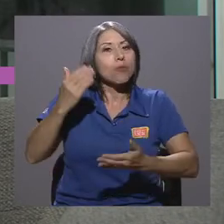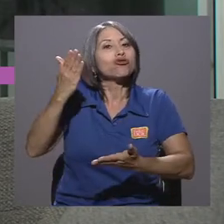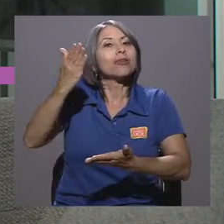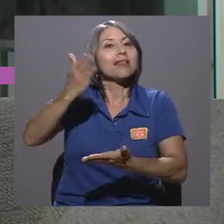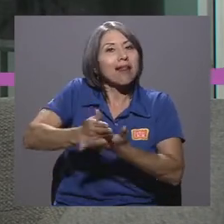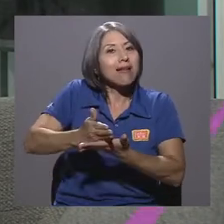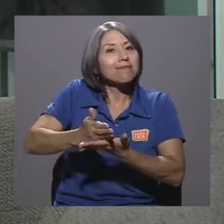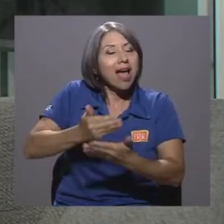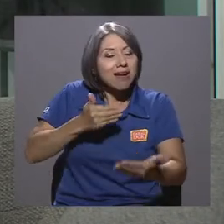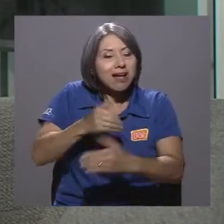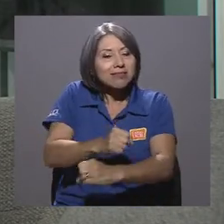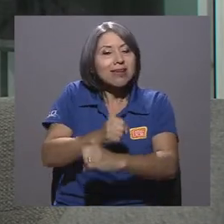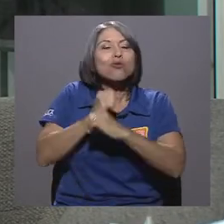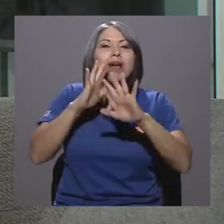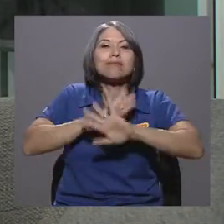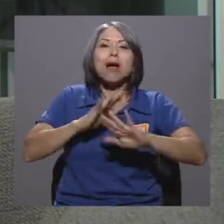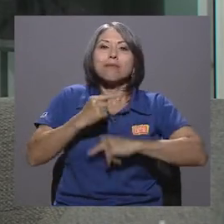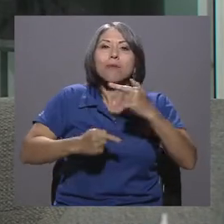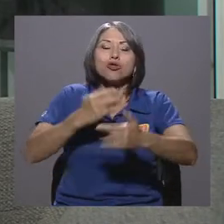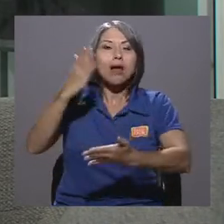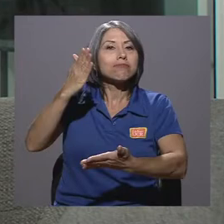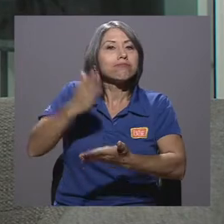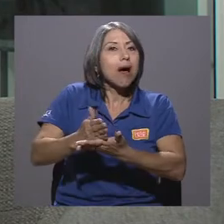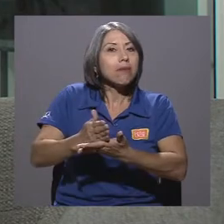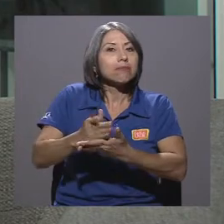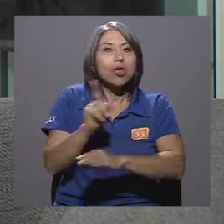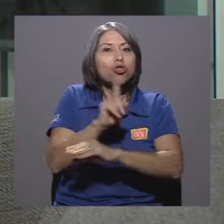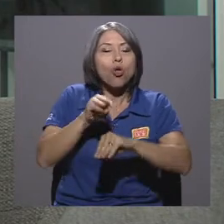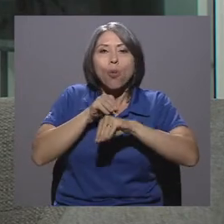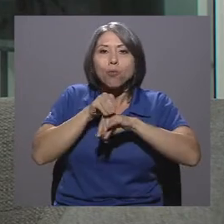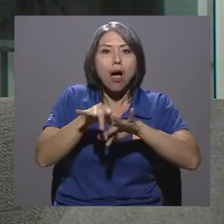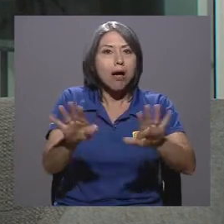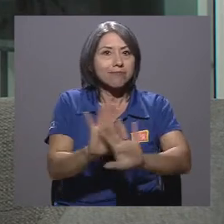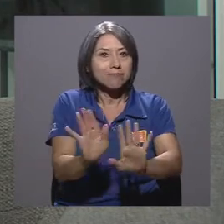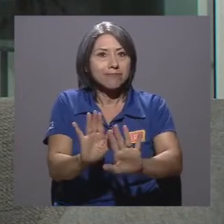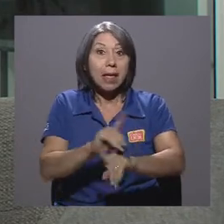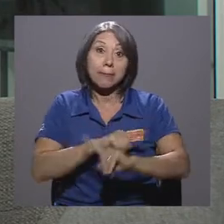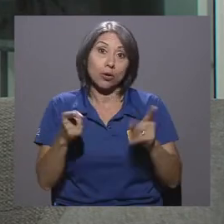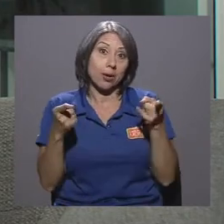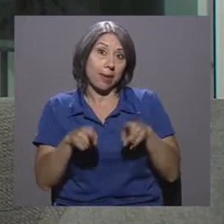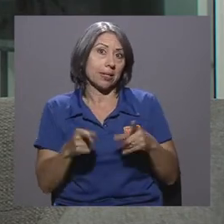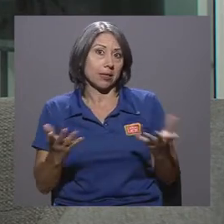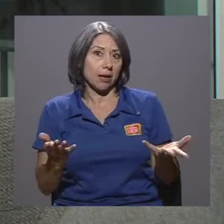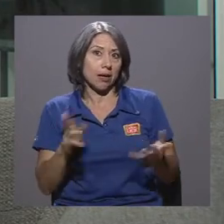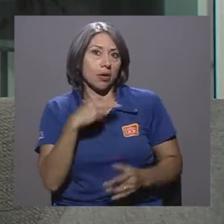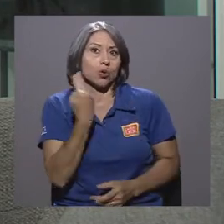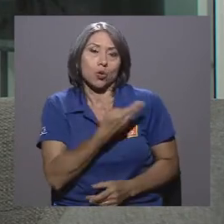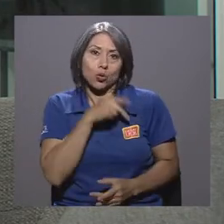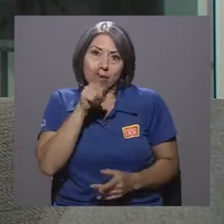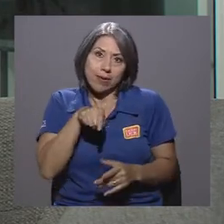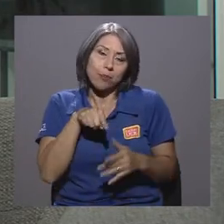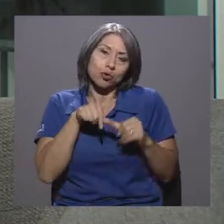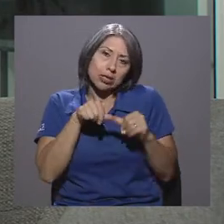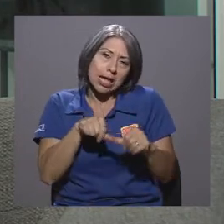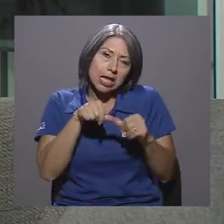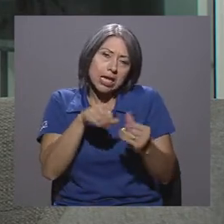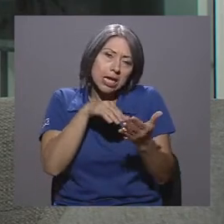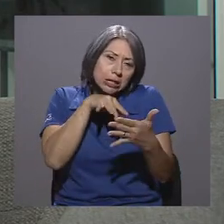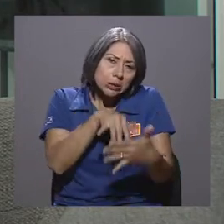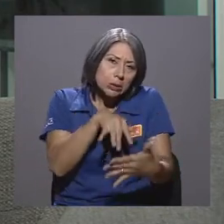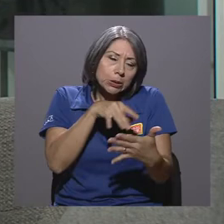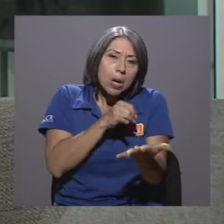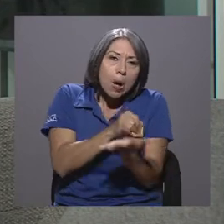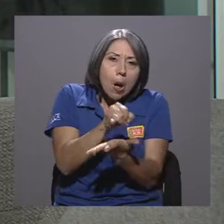vamos a detener este brote y no va a pasar a más. Uh-huh. Lo que pasa es que, claro, tenemos que seguir estudiando y hay todavía mucho por